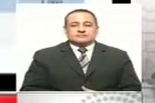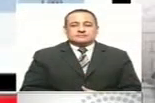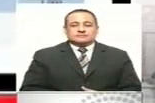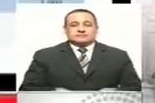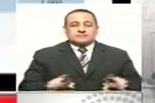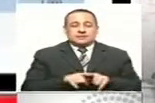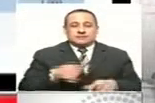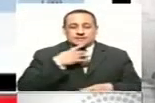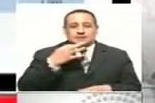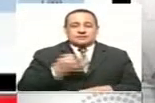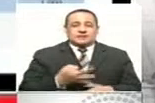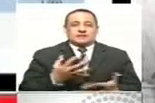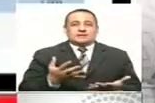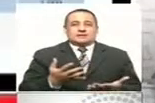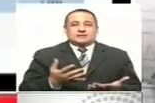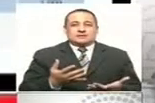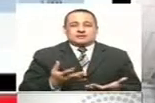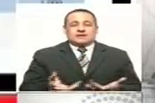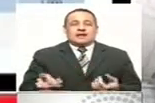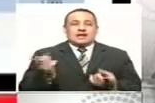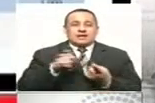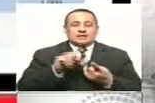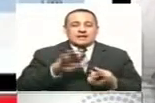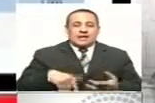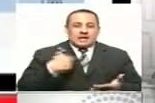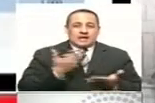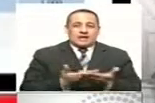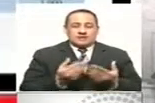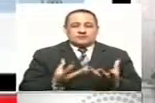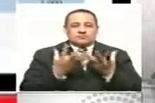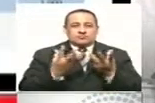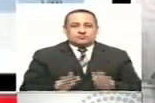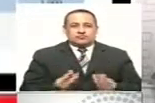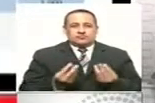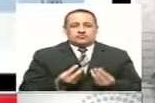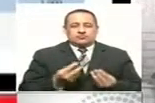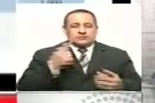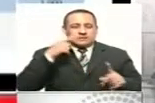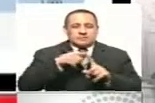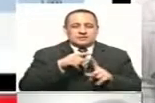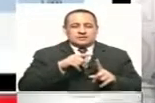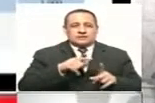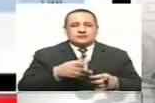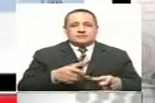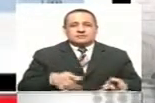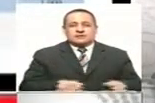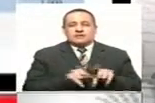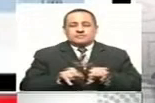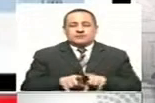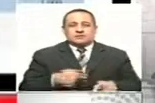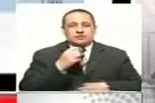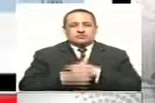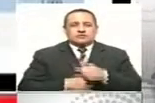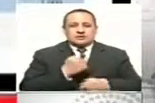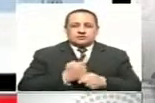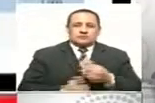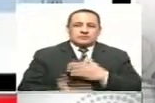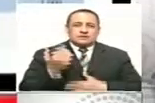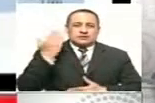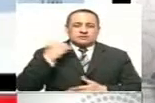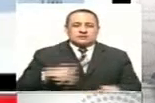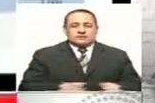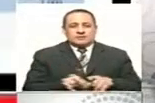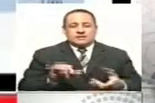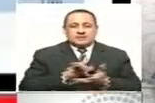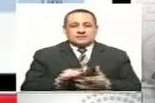En realidad, hay una reducción incluso en la meta en relación a los años anteriores, esto